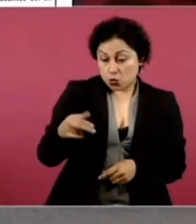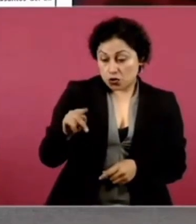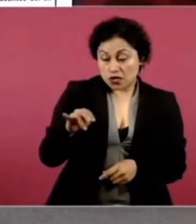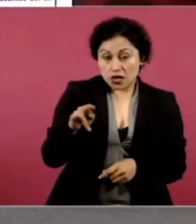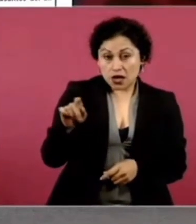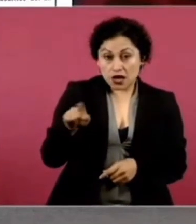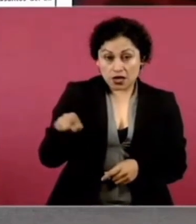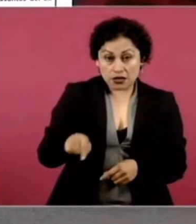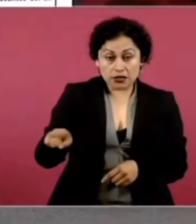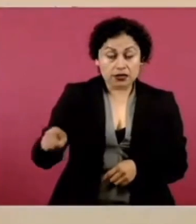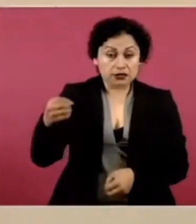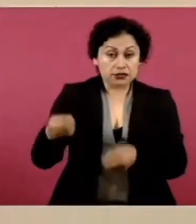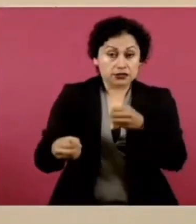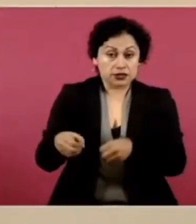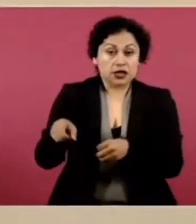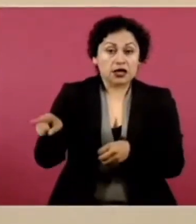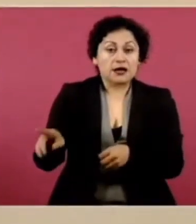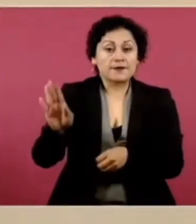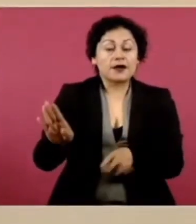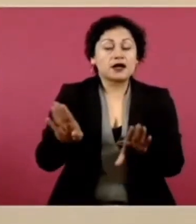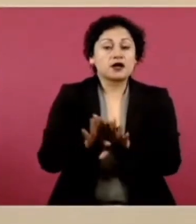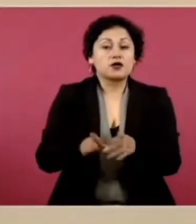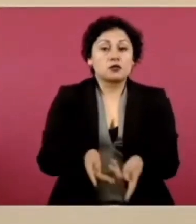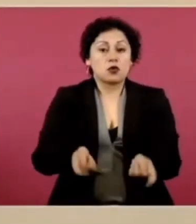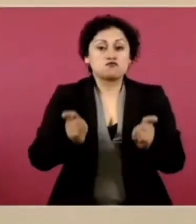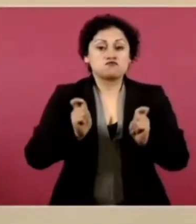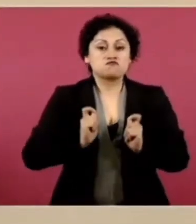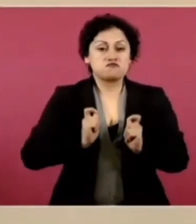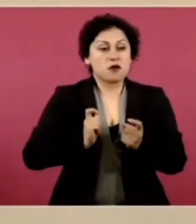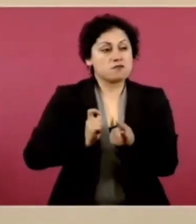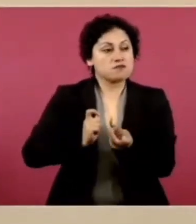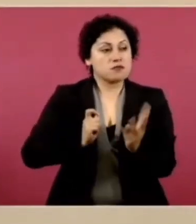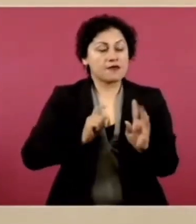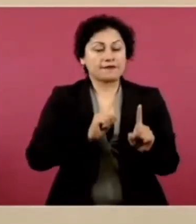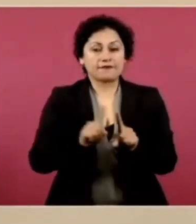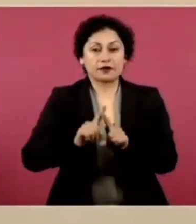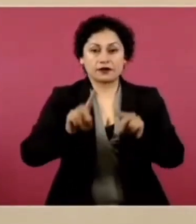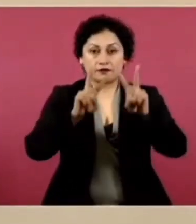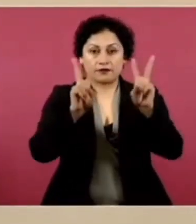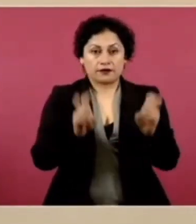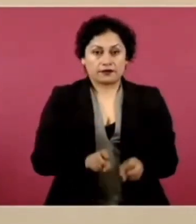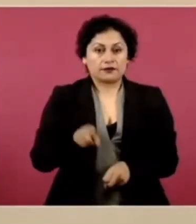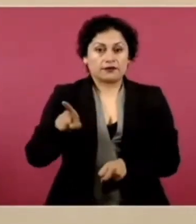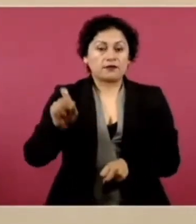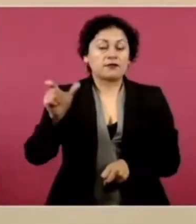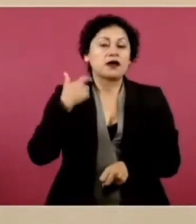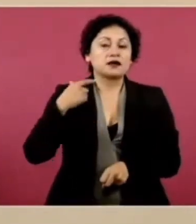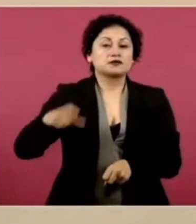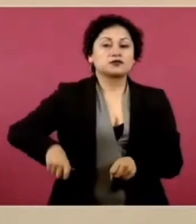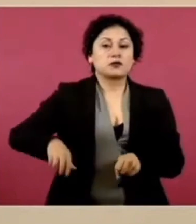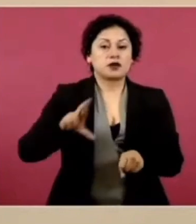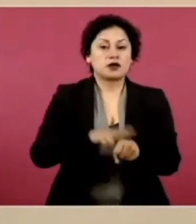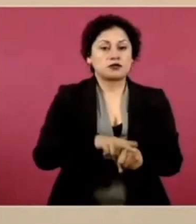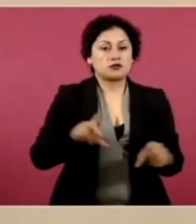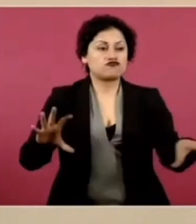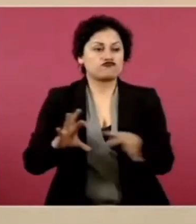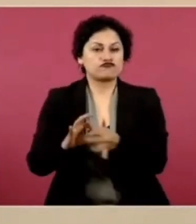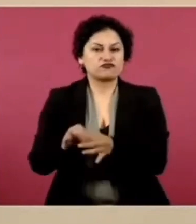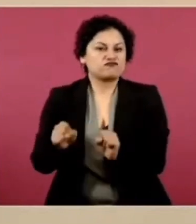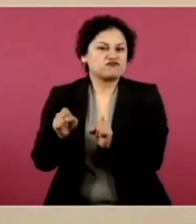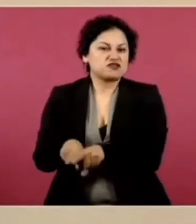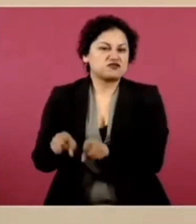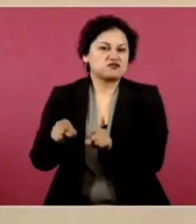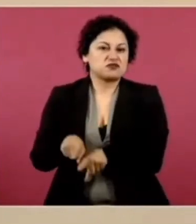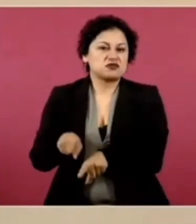Pérez actuara como juez de consigna en los asuntos que lleva el exgobernador tamaulipeco. Adelante.